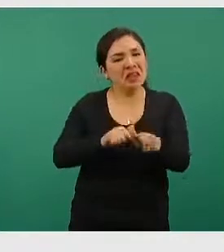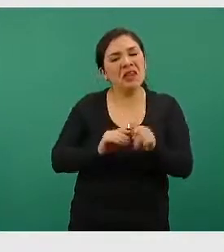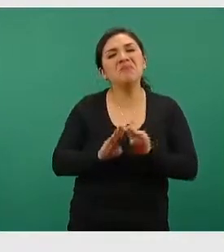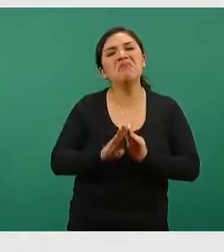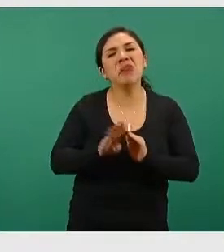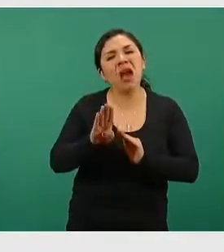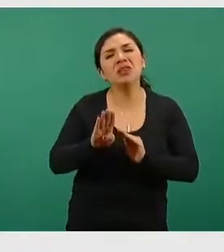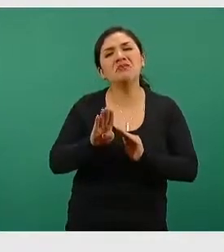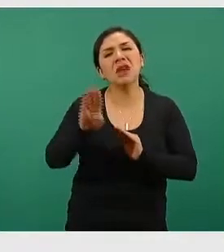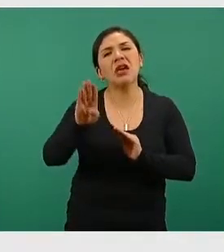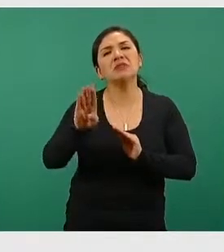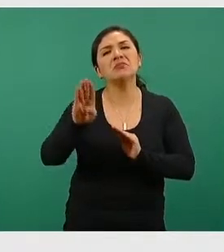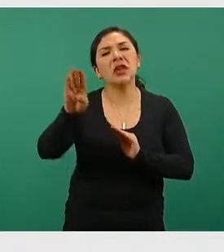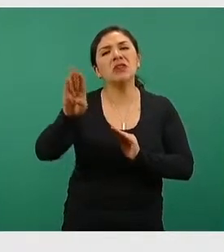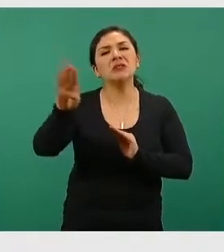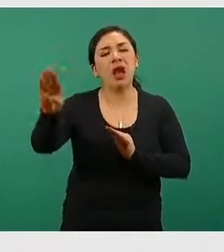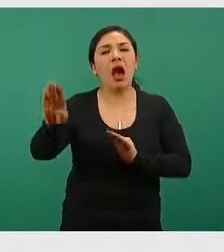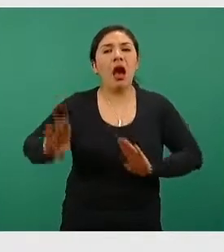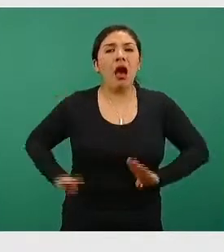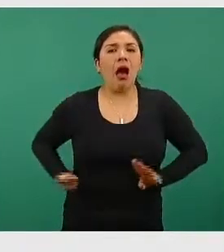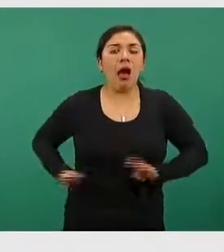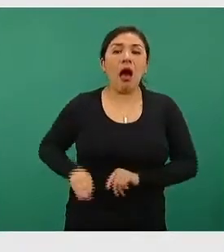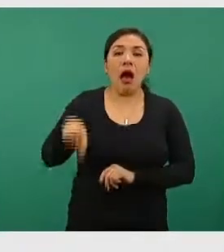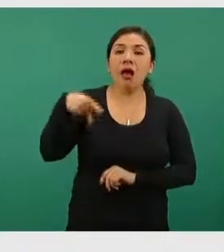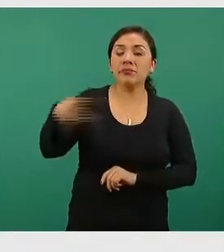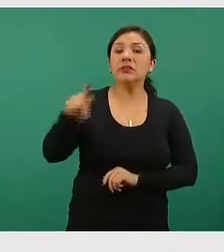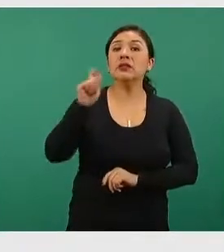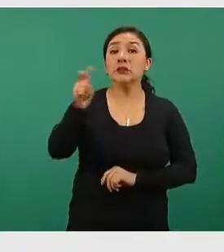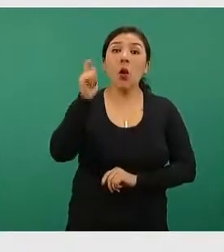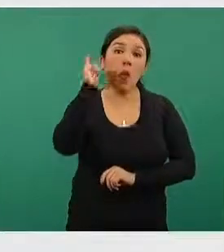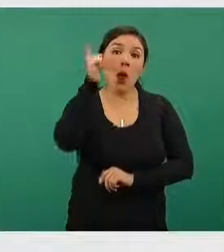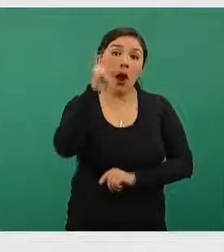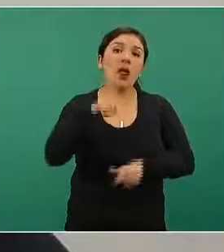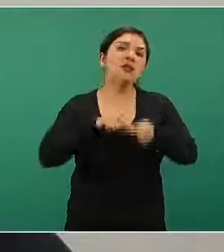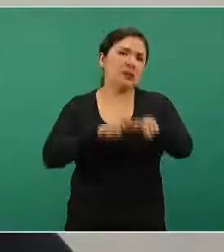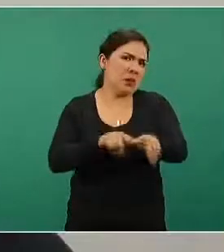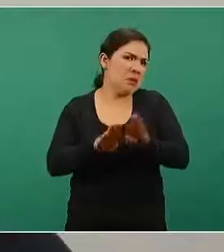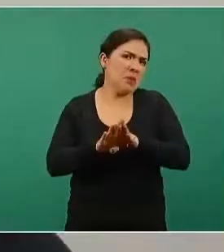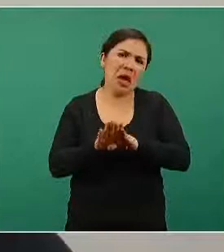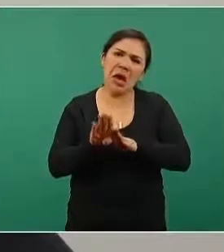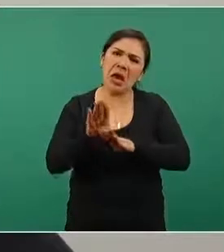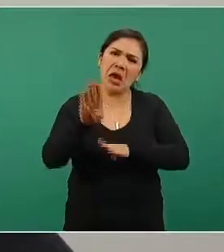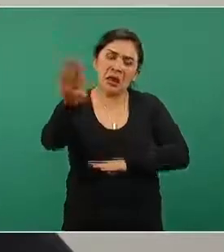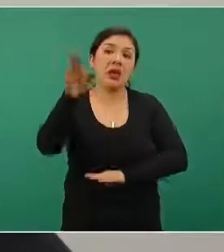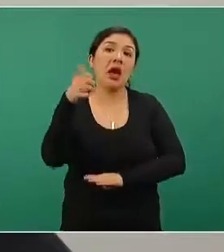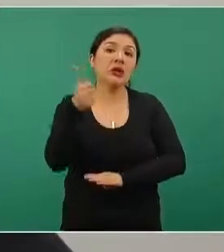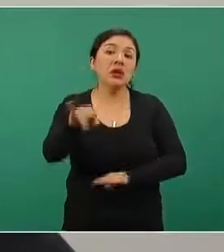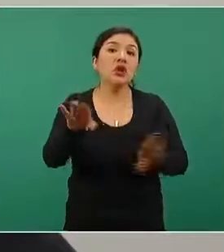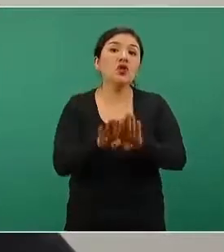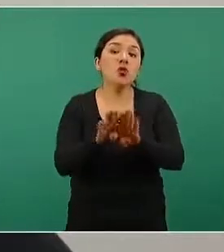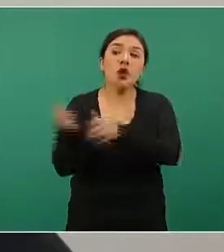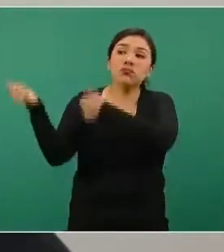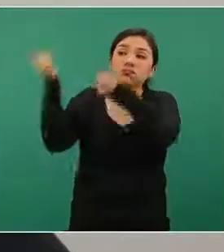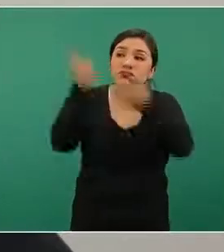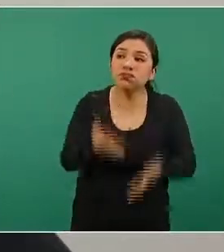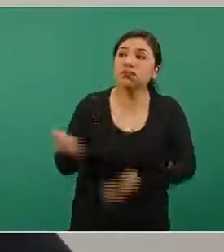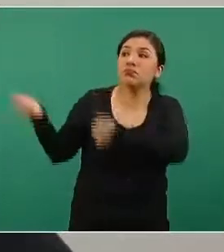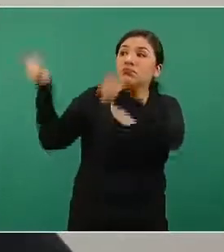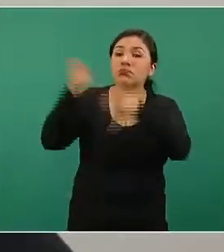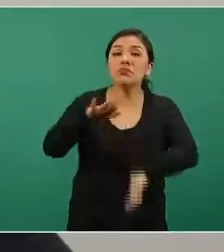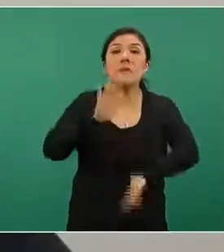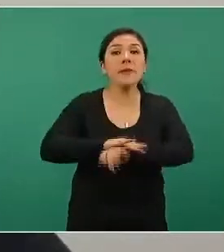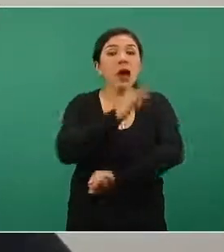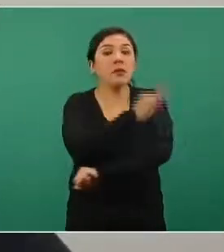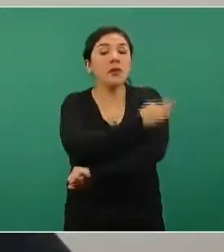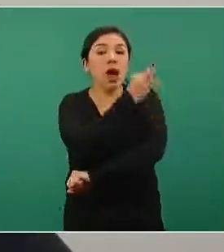todavía teniendo una tendencia ascendente, y esperamos que sí se mantenga en función de las dosis que se van a